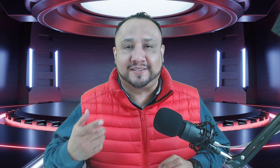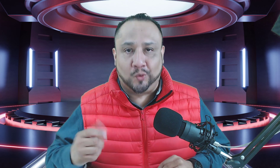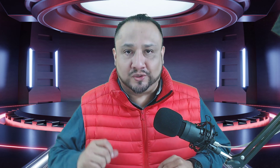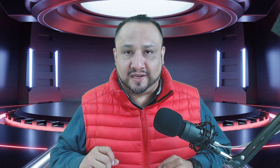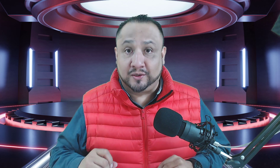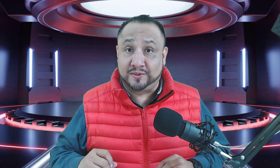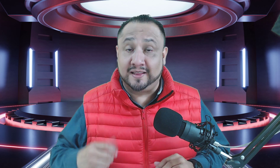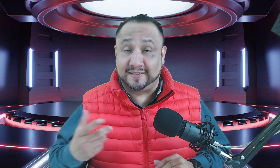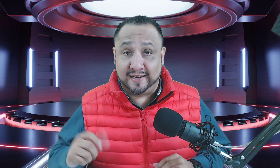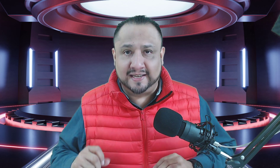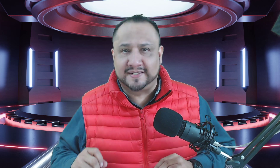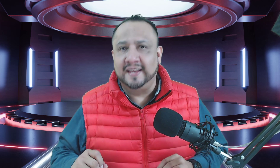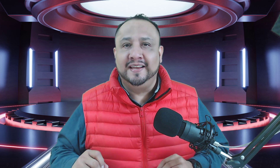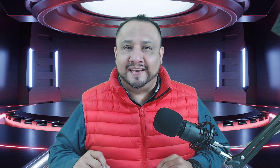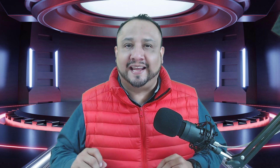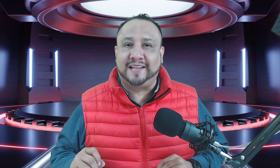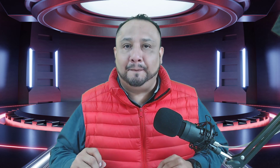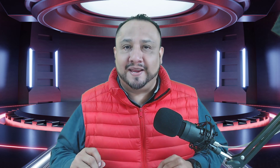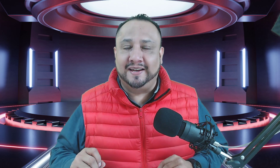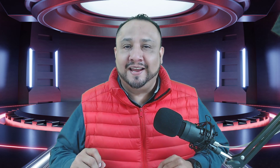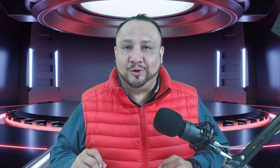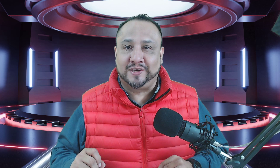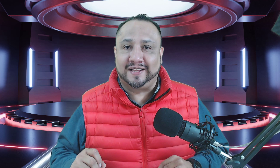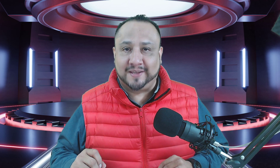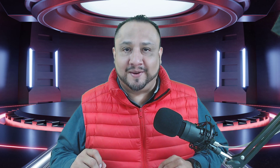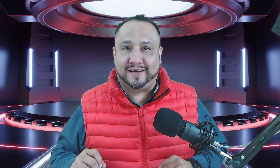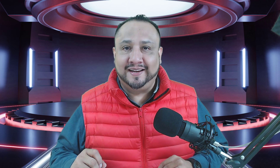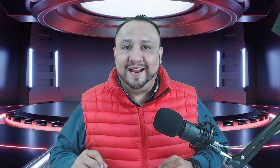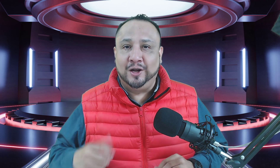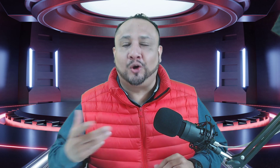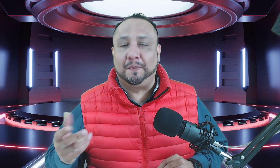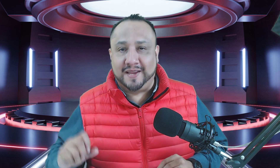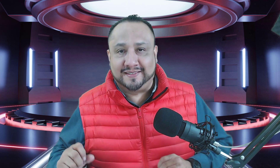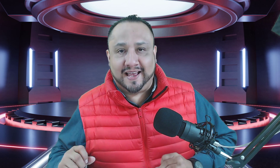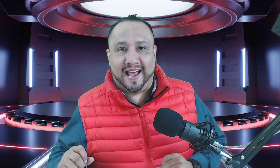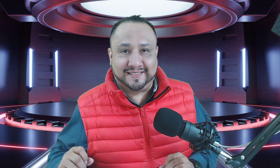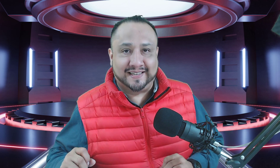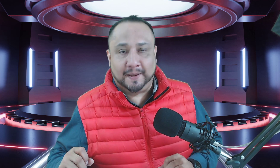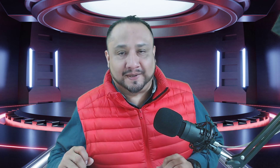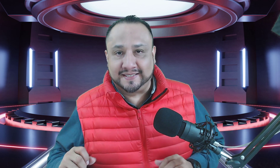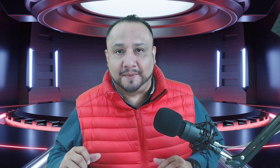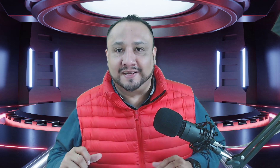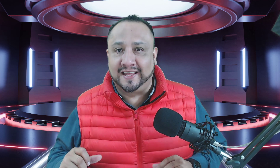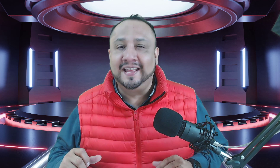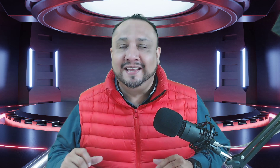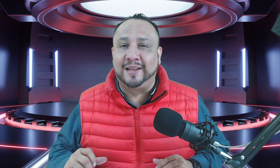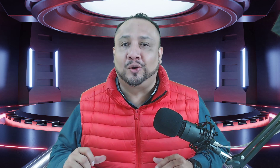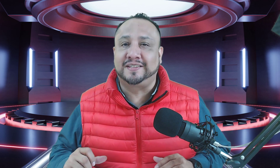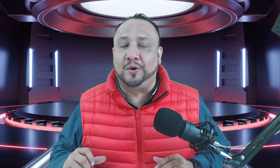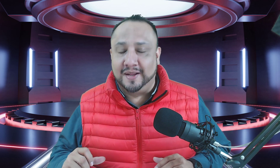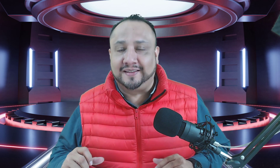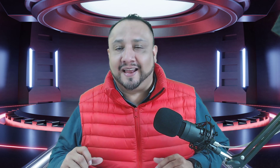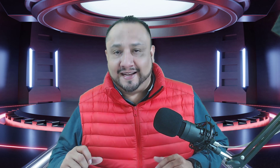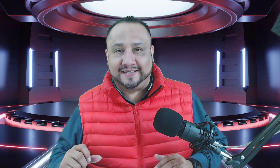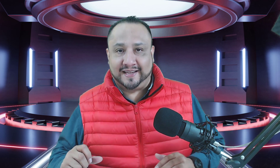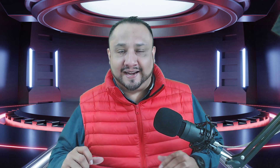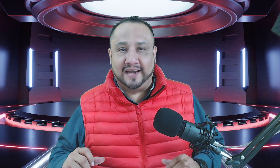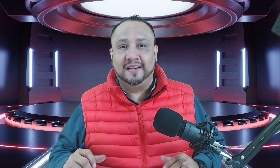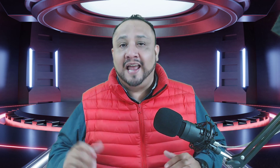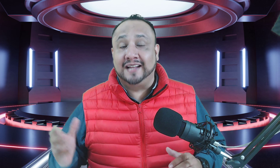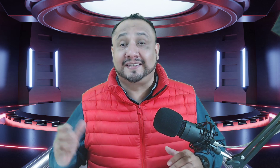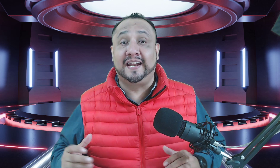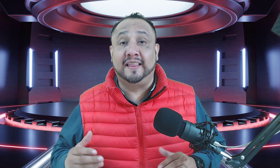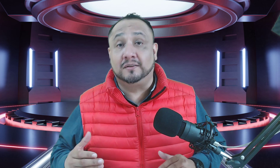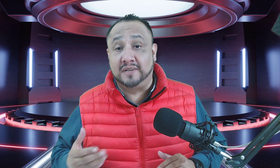las escuche, que usted las analice y que también nos haga saber lo que piensa acerca precisamente de lo que se comenta en este